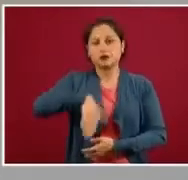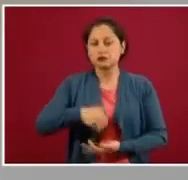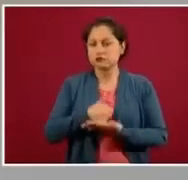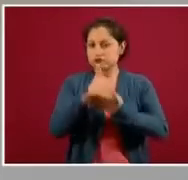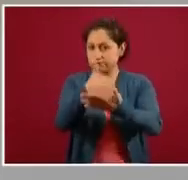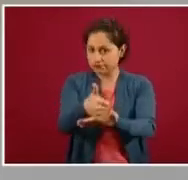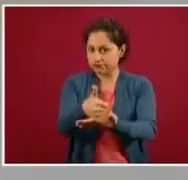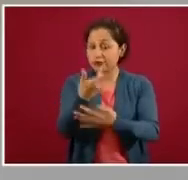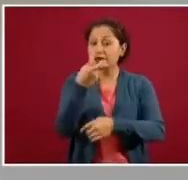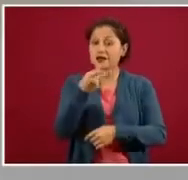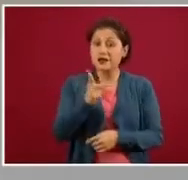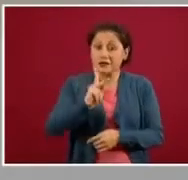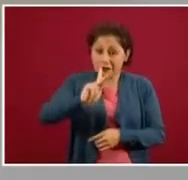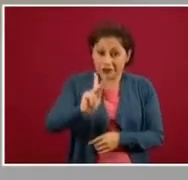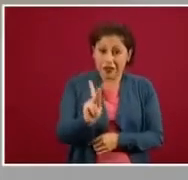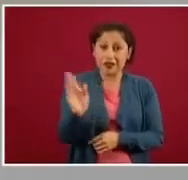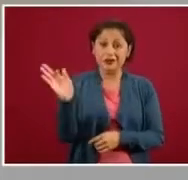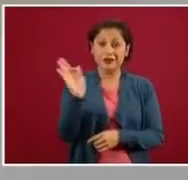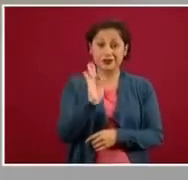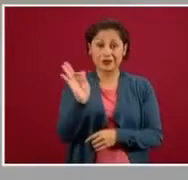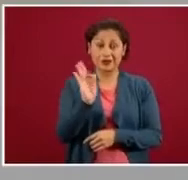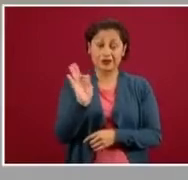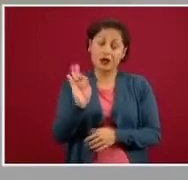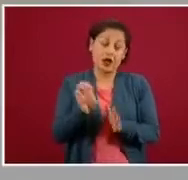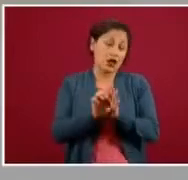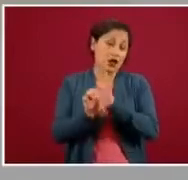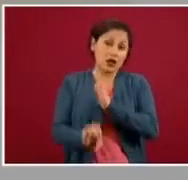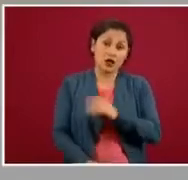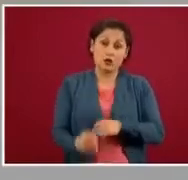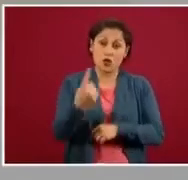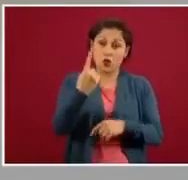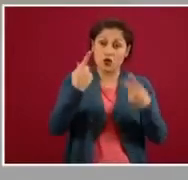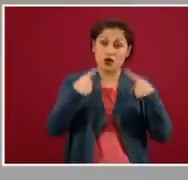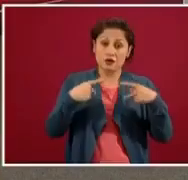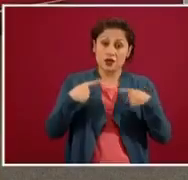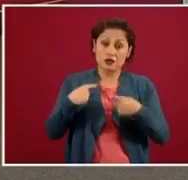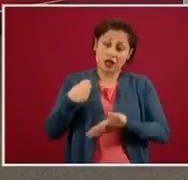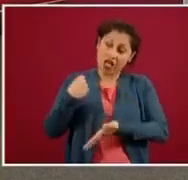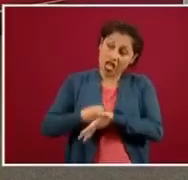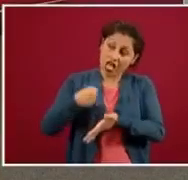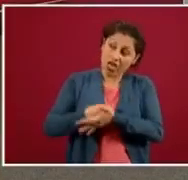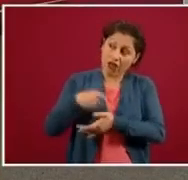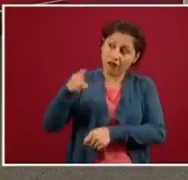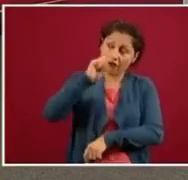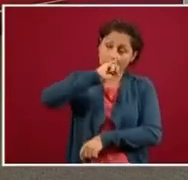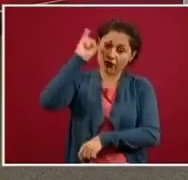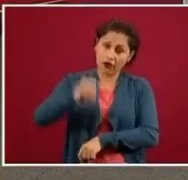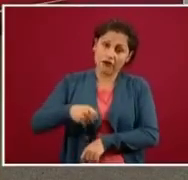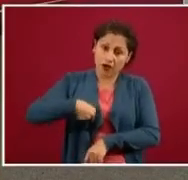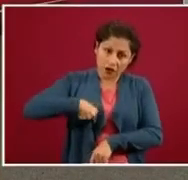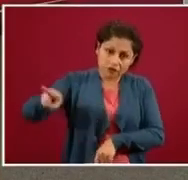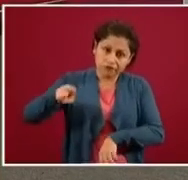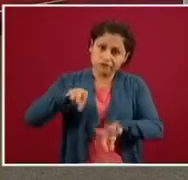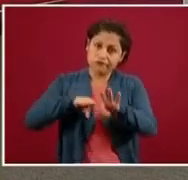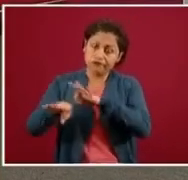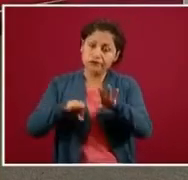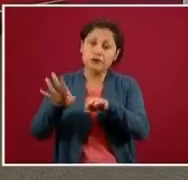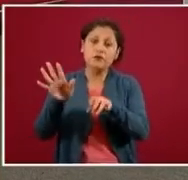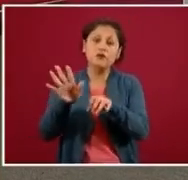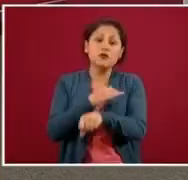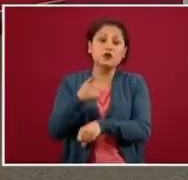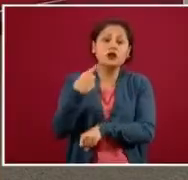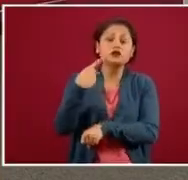persona se ve en cierta manera presionada para tener que ir a trabajar porque su empresa, que no tiene una